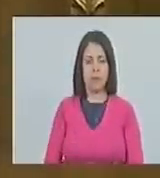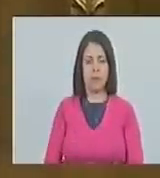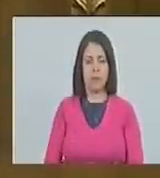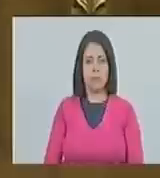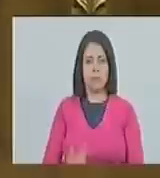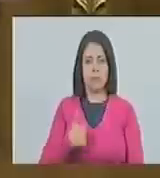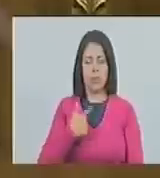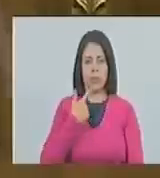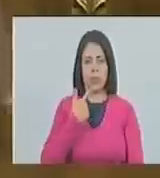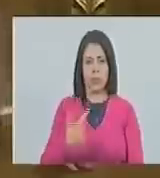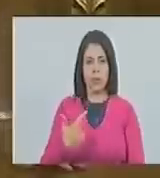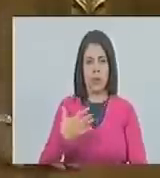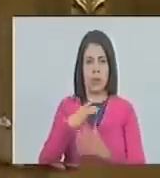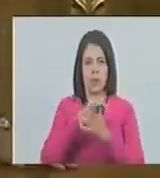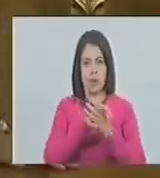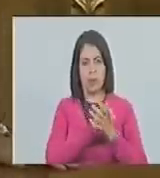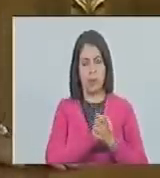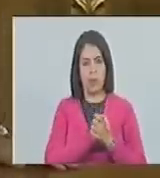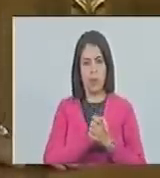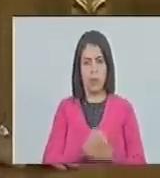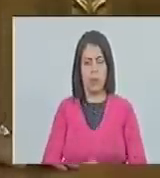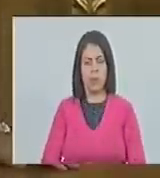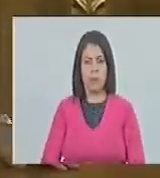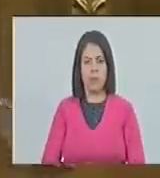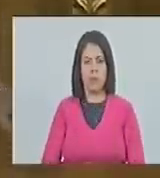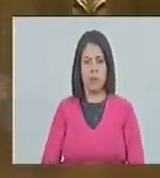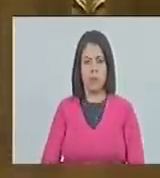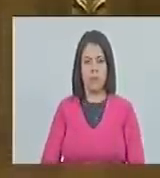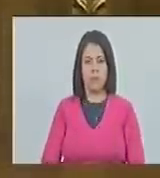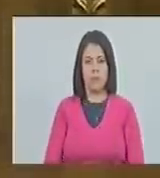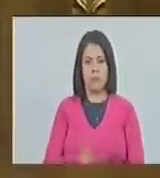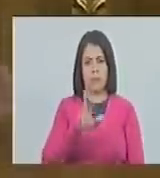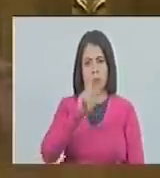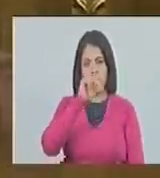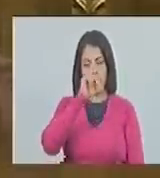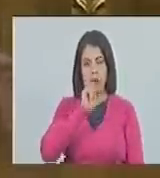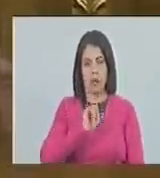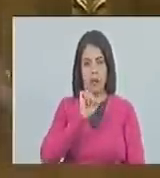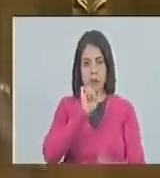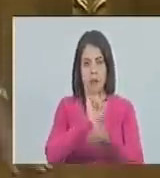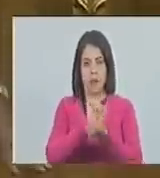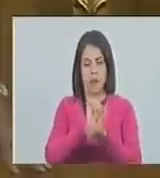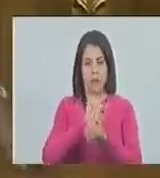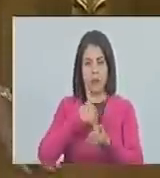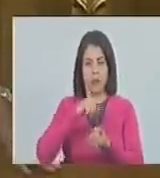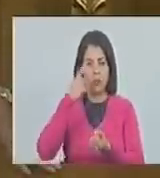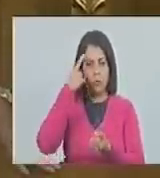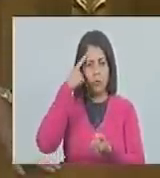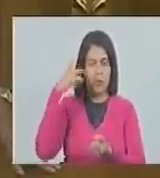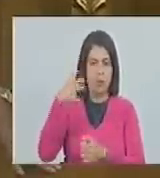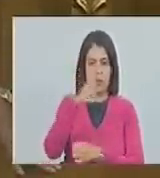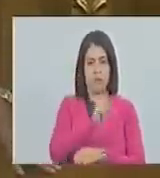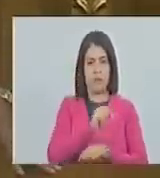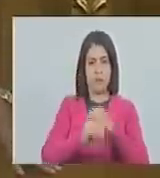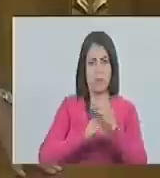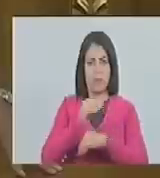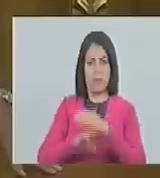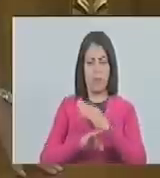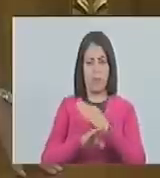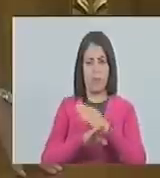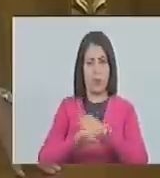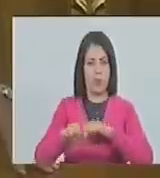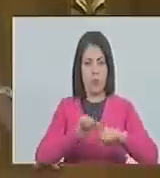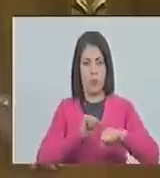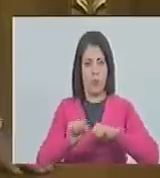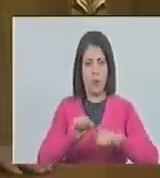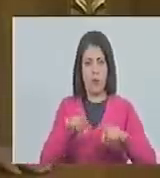Yo le decía a los compañeros que a los 3 años de estar presos nosotros no se había logrado todavía organizar y articular un